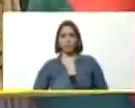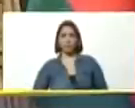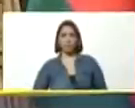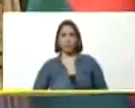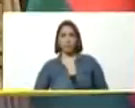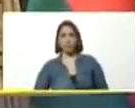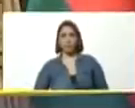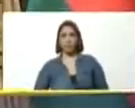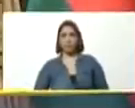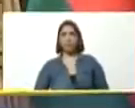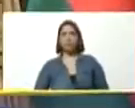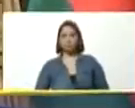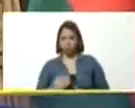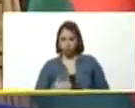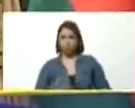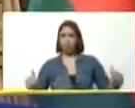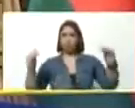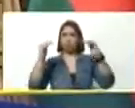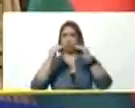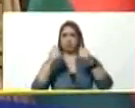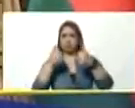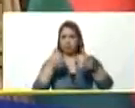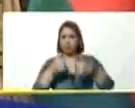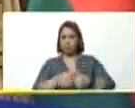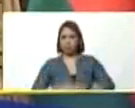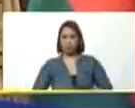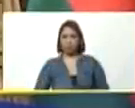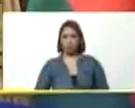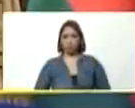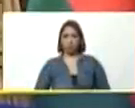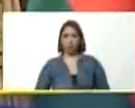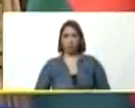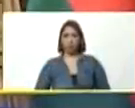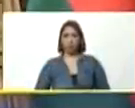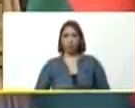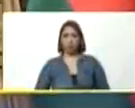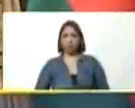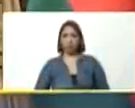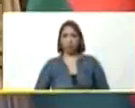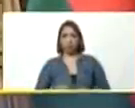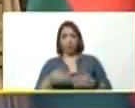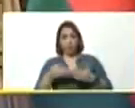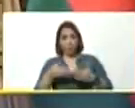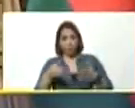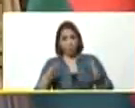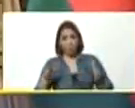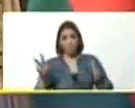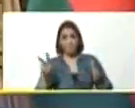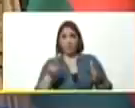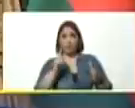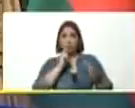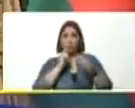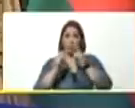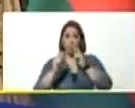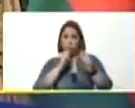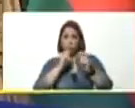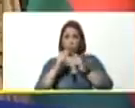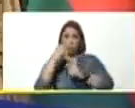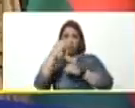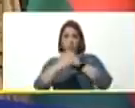de primer nivel. Las puertas de Venezuela y del turismo